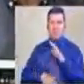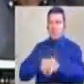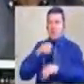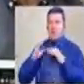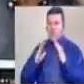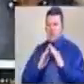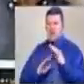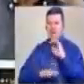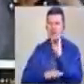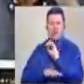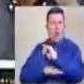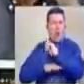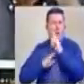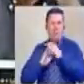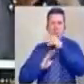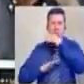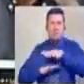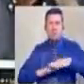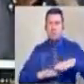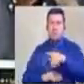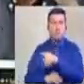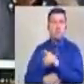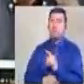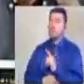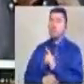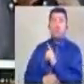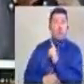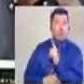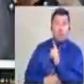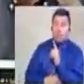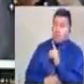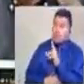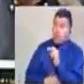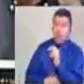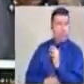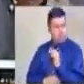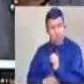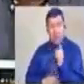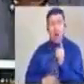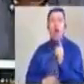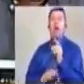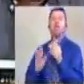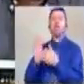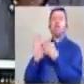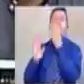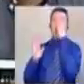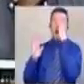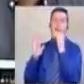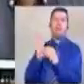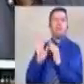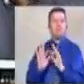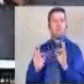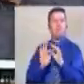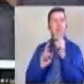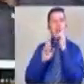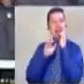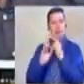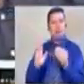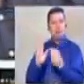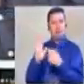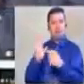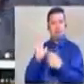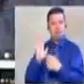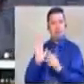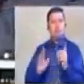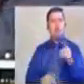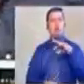y de no hacerlo perdería todos los beneficios, es también una incorporación importante que tenemos que reconocerle a